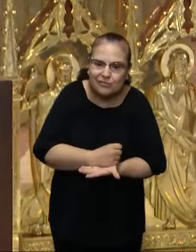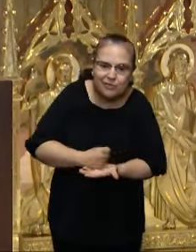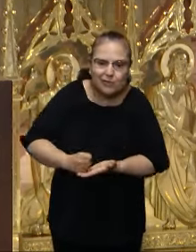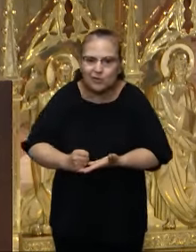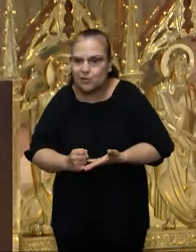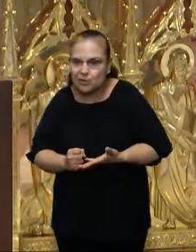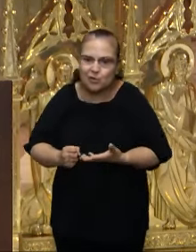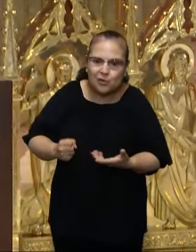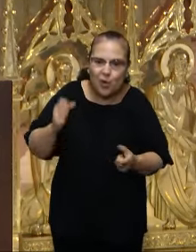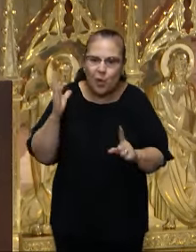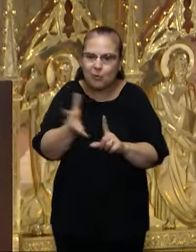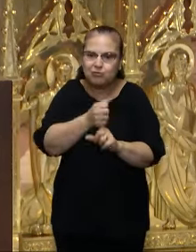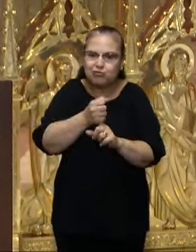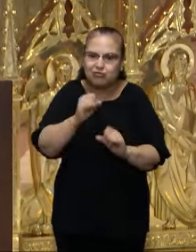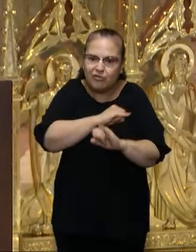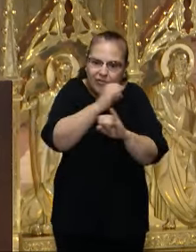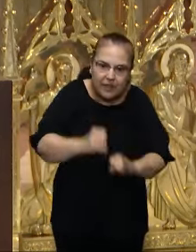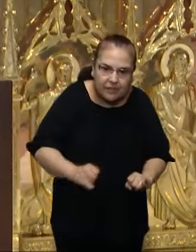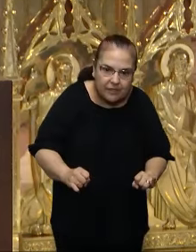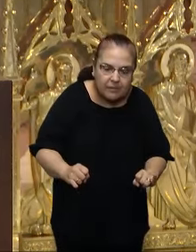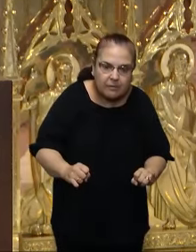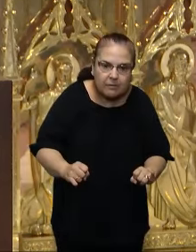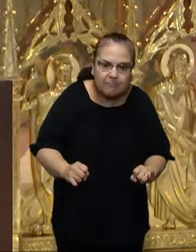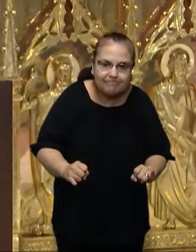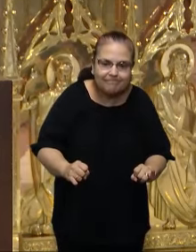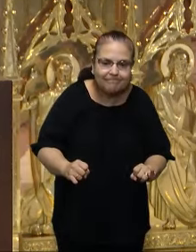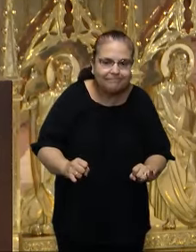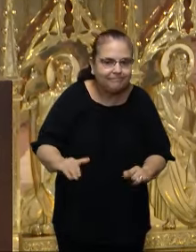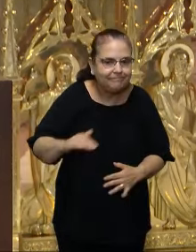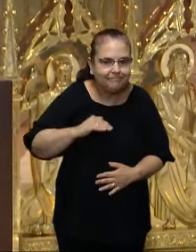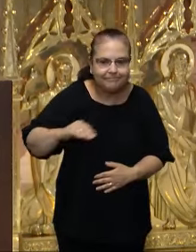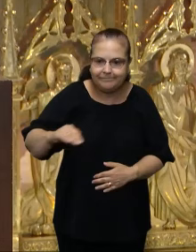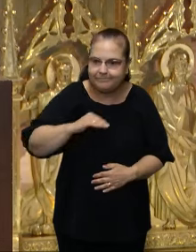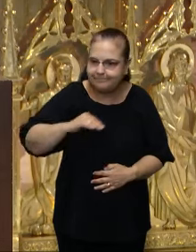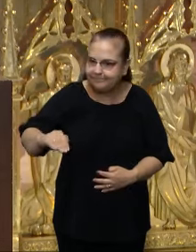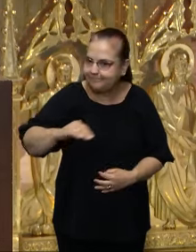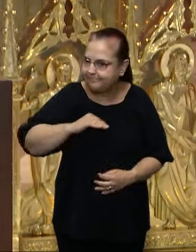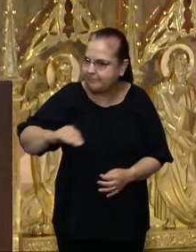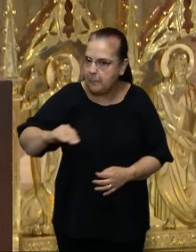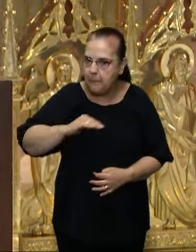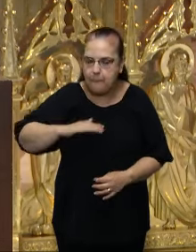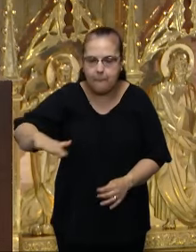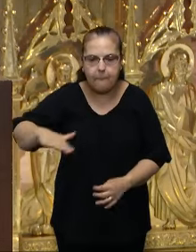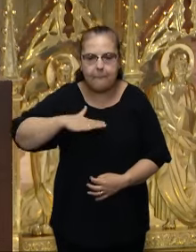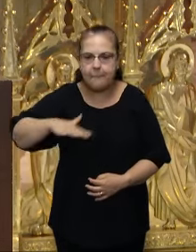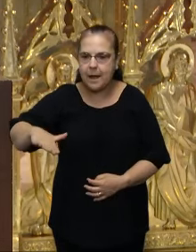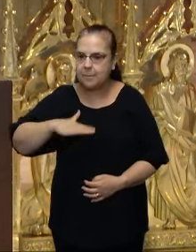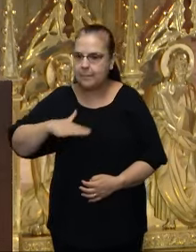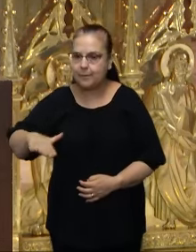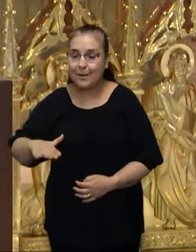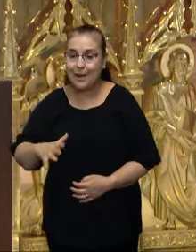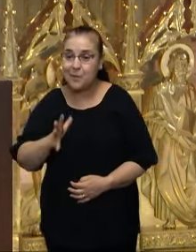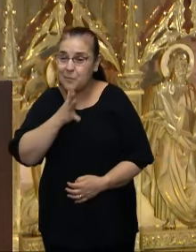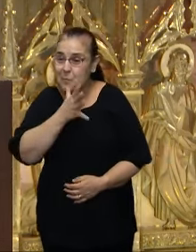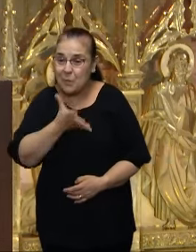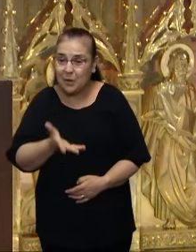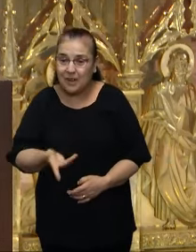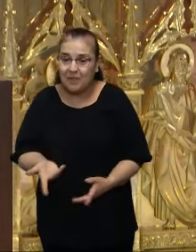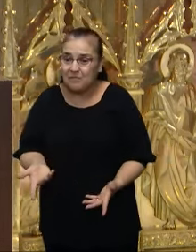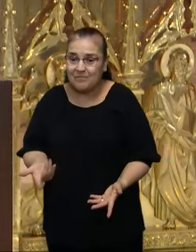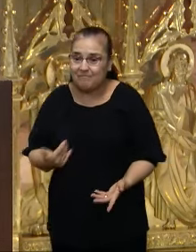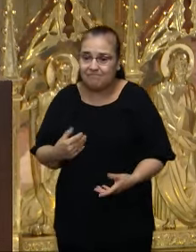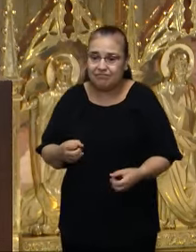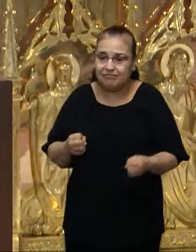afán de conseguir la felicidad en eso, malo, malo, malo. ¿Por qué no? Porque los